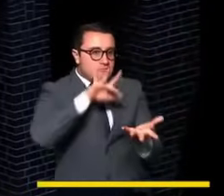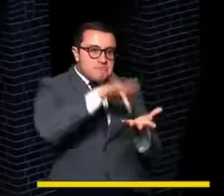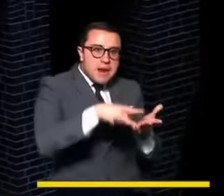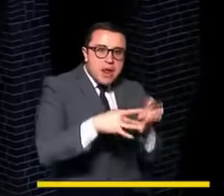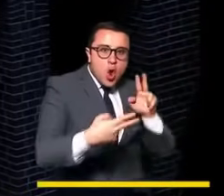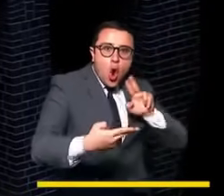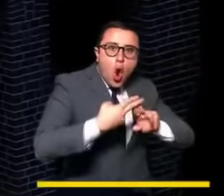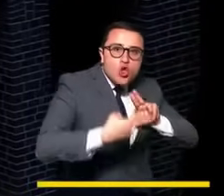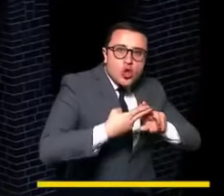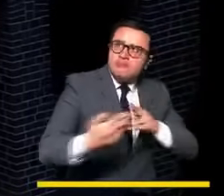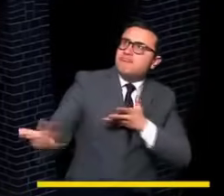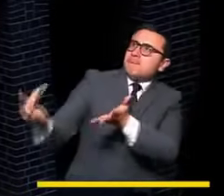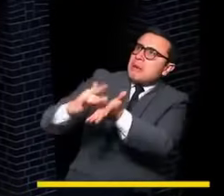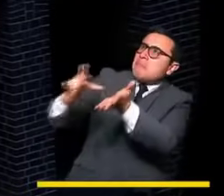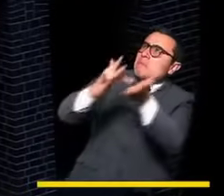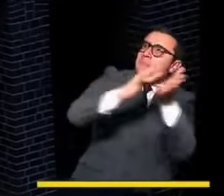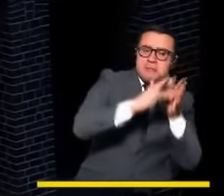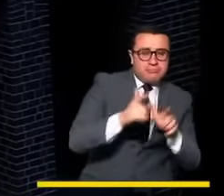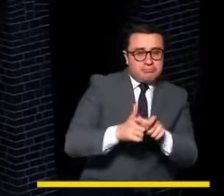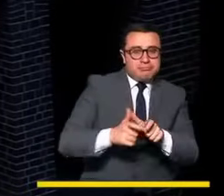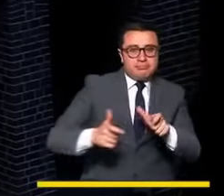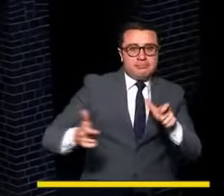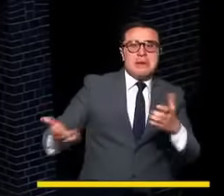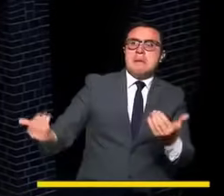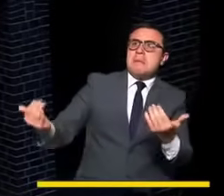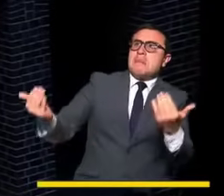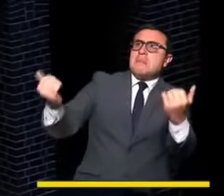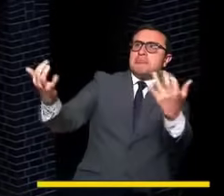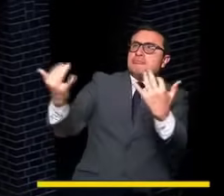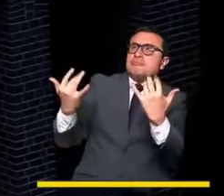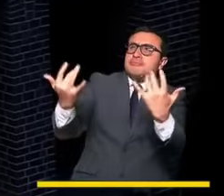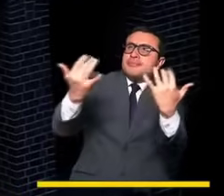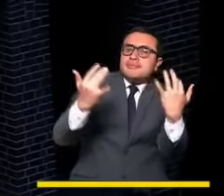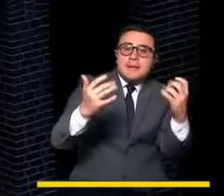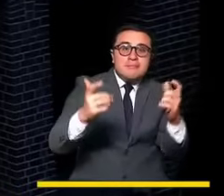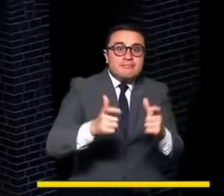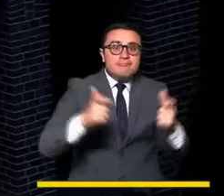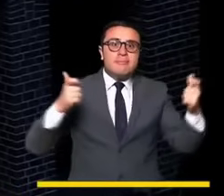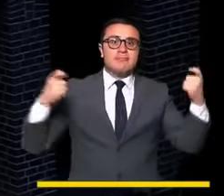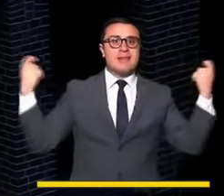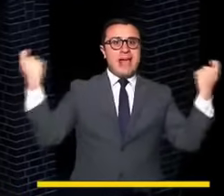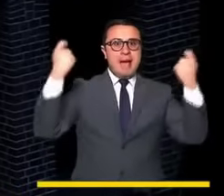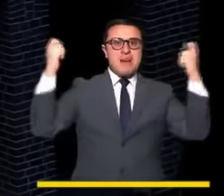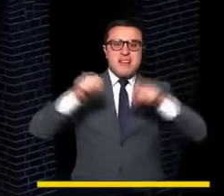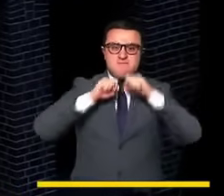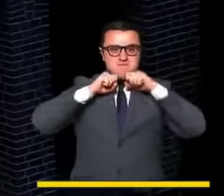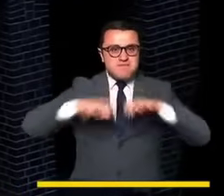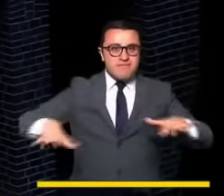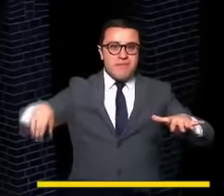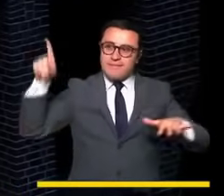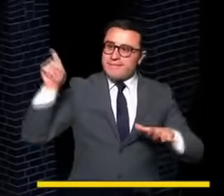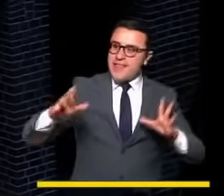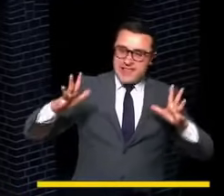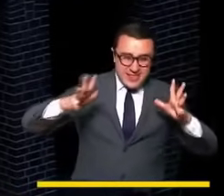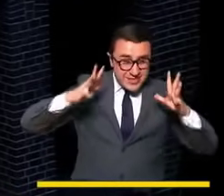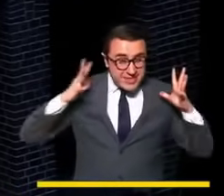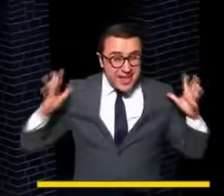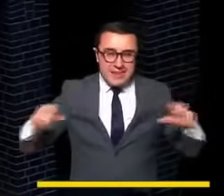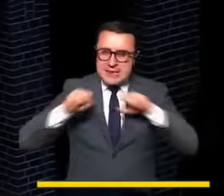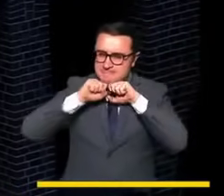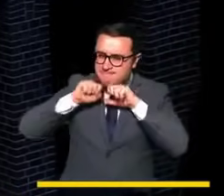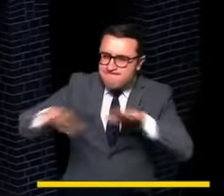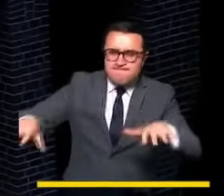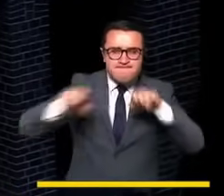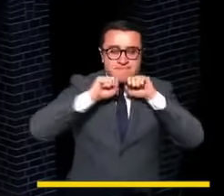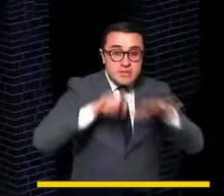posibilidades de que llegue más gente. Es un tema que entonces esa campaña tiene que ampliarse. Tiene que aún